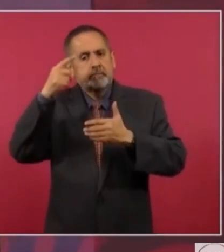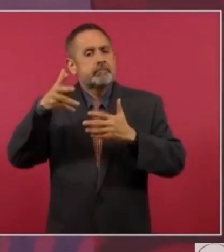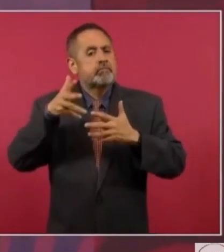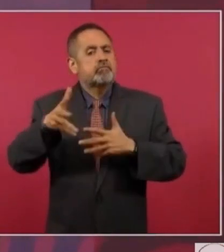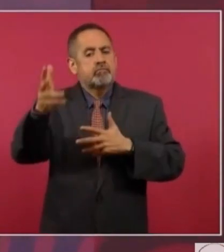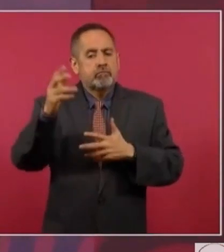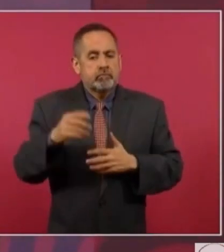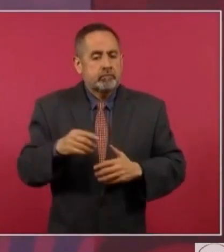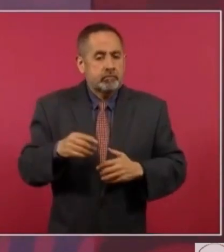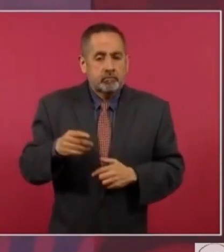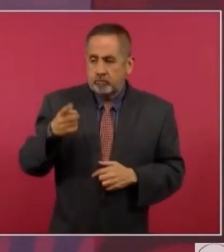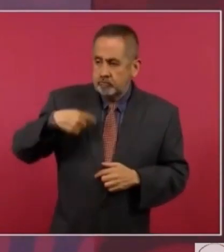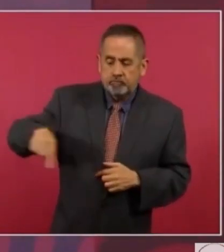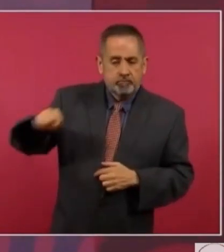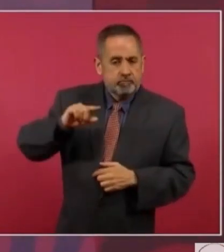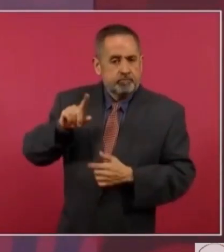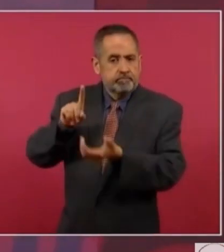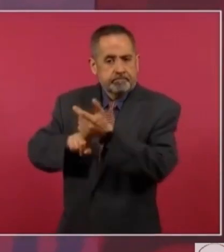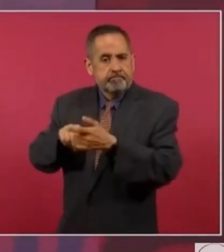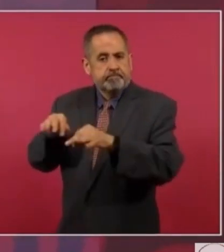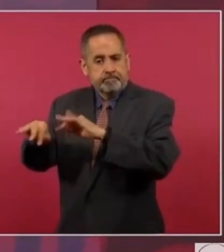para servidores públicos.